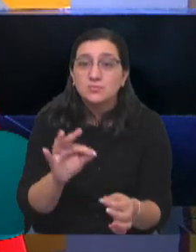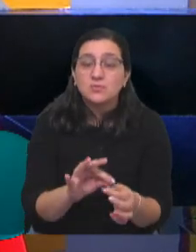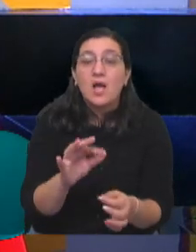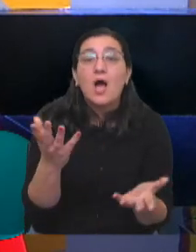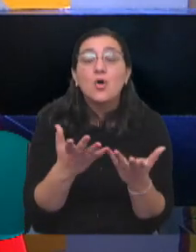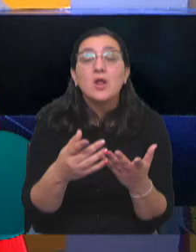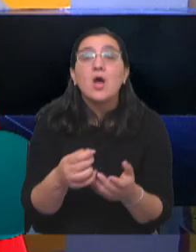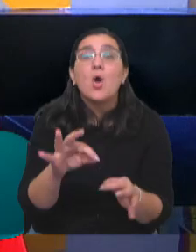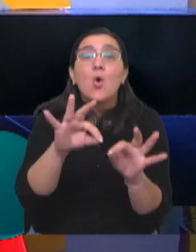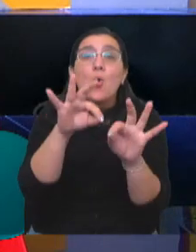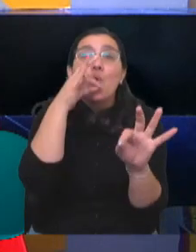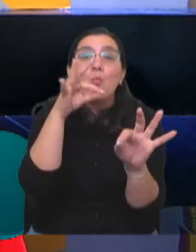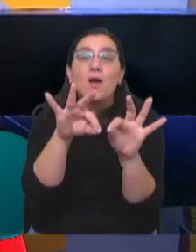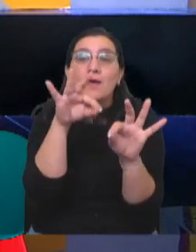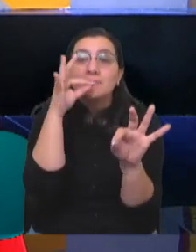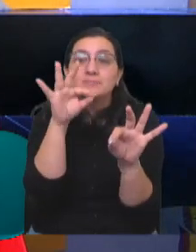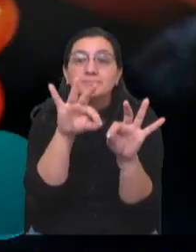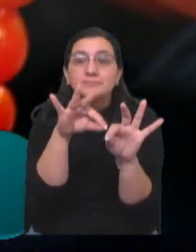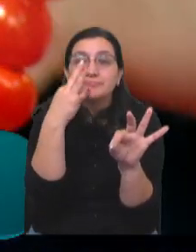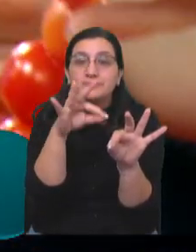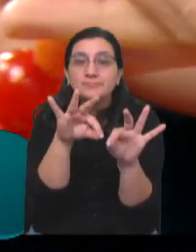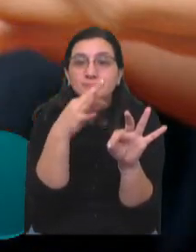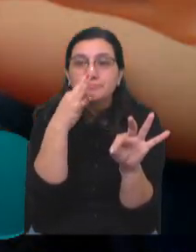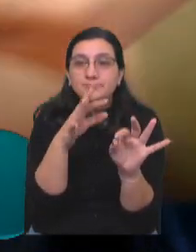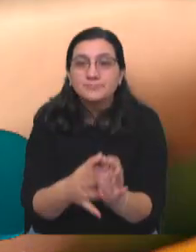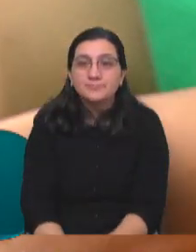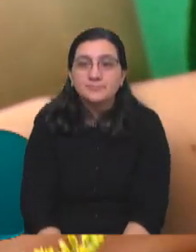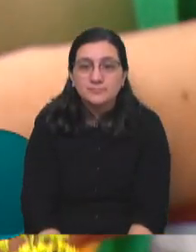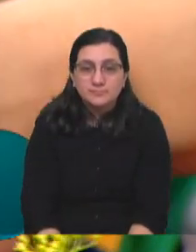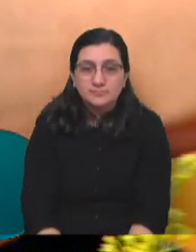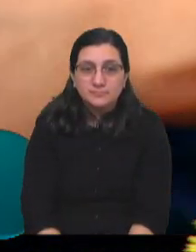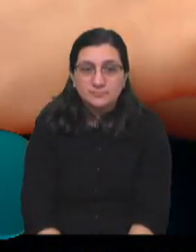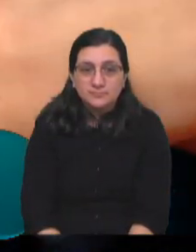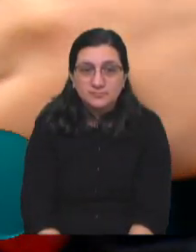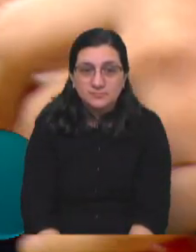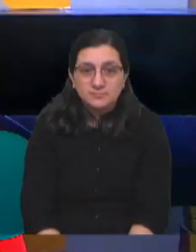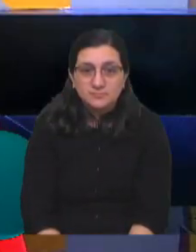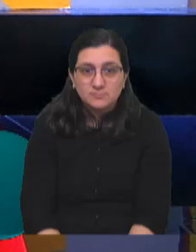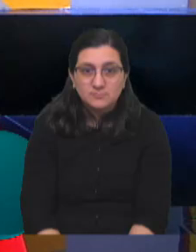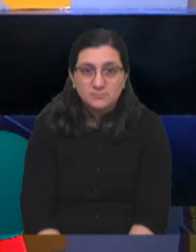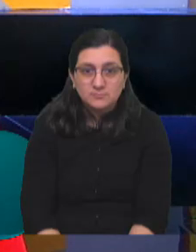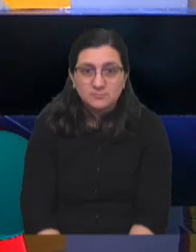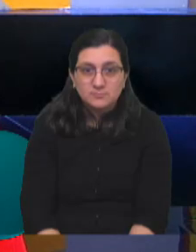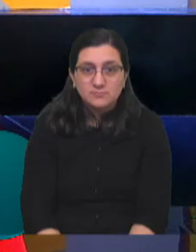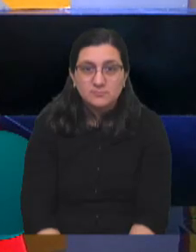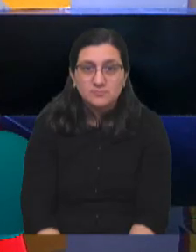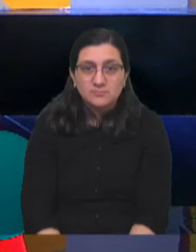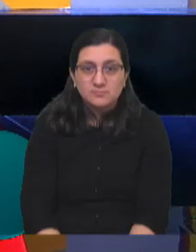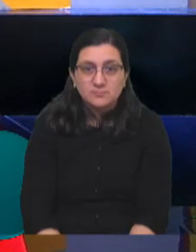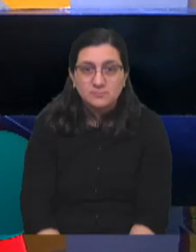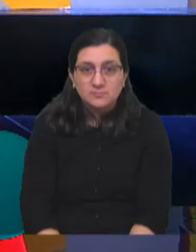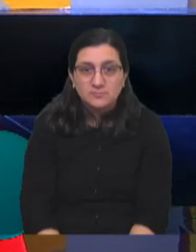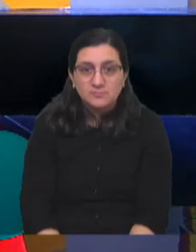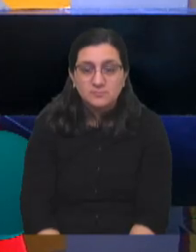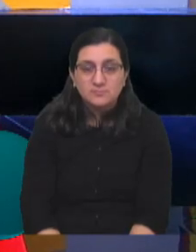¿Te parece? Ah, están pinchados. ¿Eh? Claro, enhebrados. Están enhebrados. Lo que hacemos es... No importa que se nos cayó todo en vivo. No marchó.